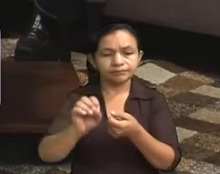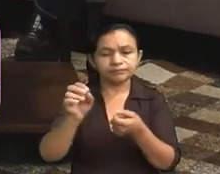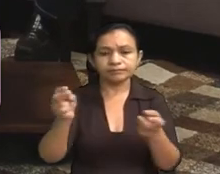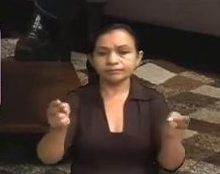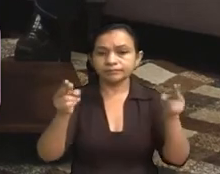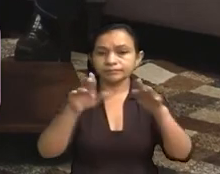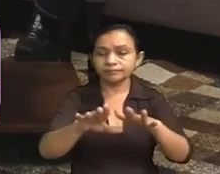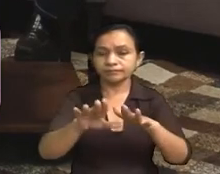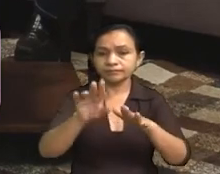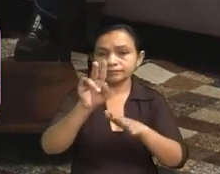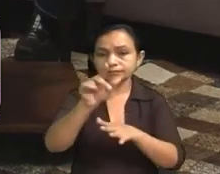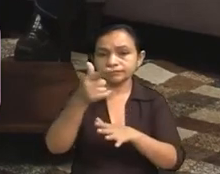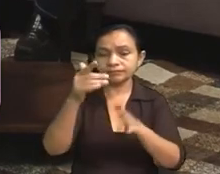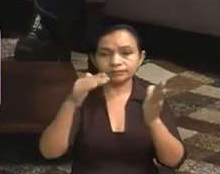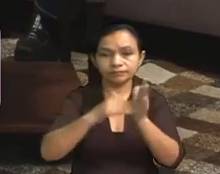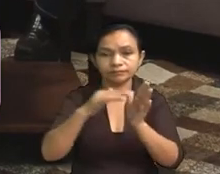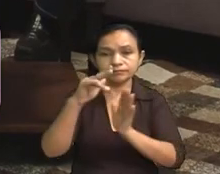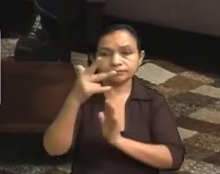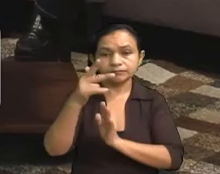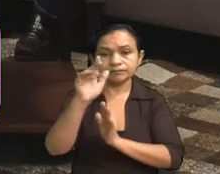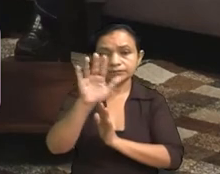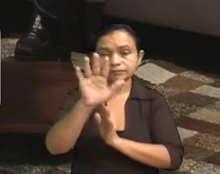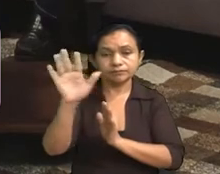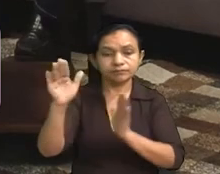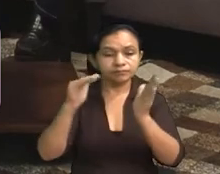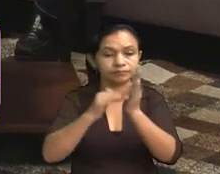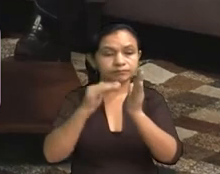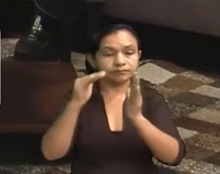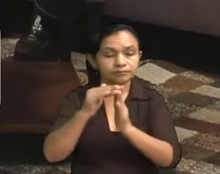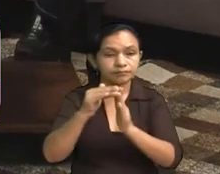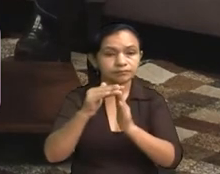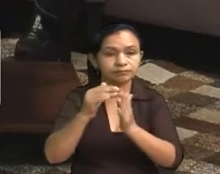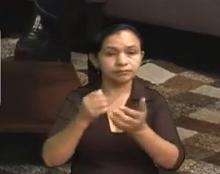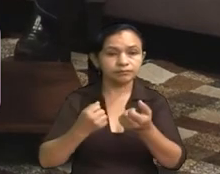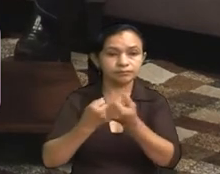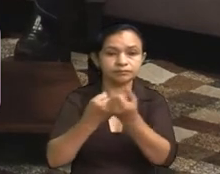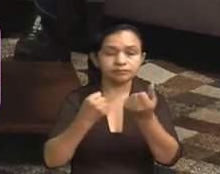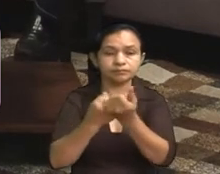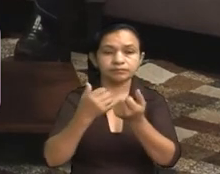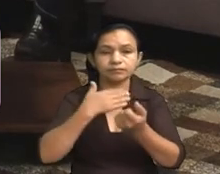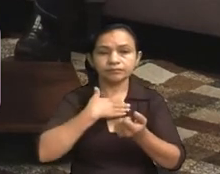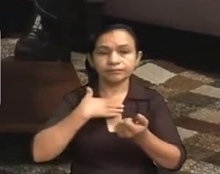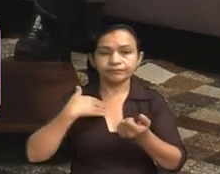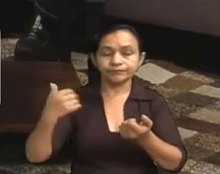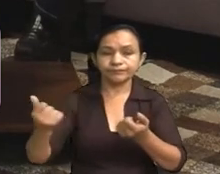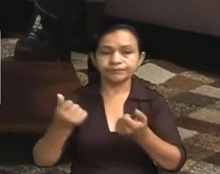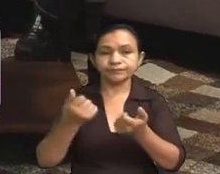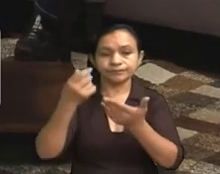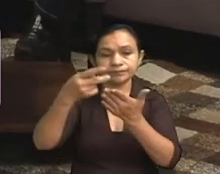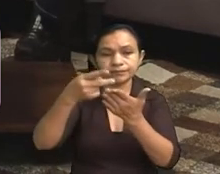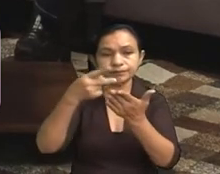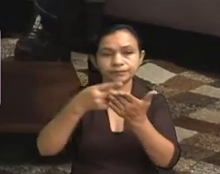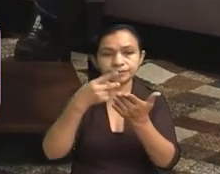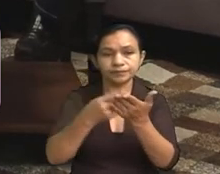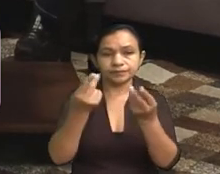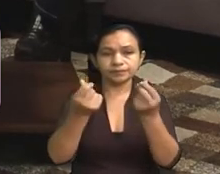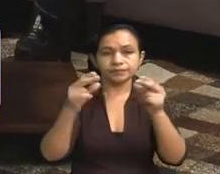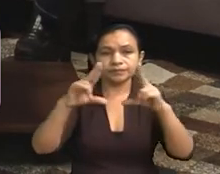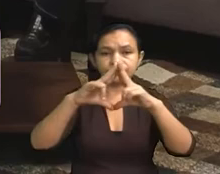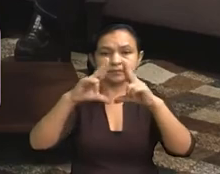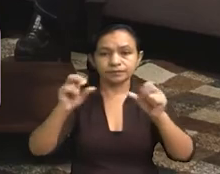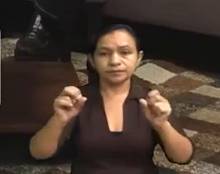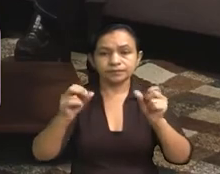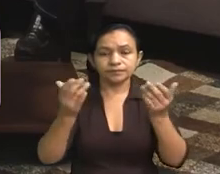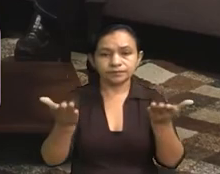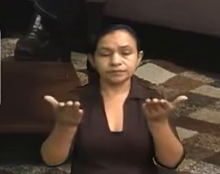año 7.855 millones y eso contribuye a la mejoría del presupuesto general de la República y por